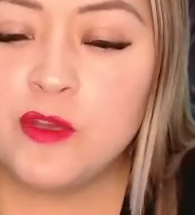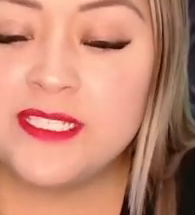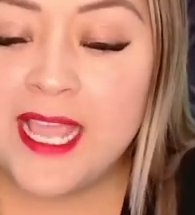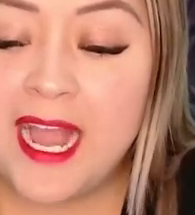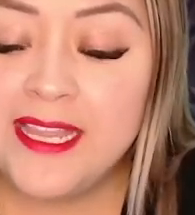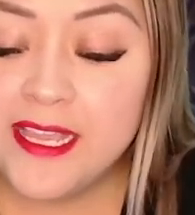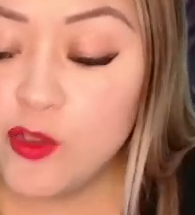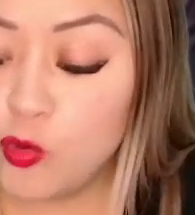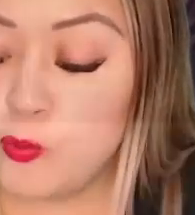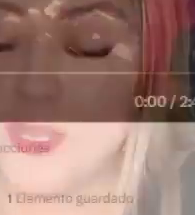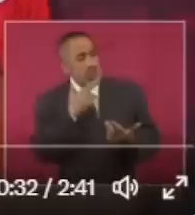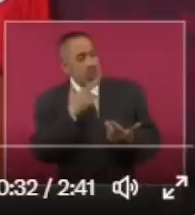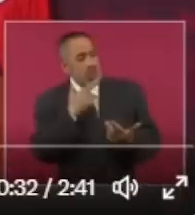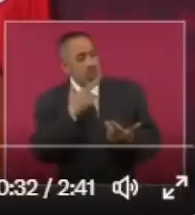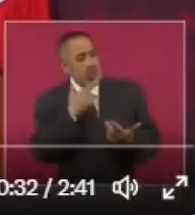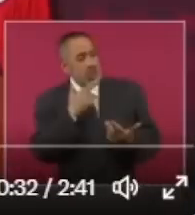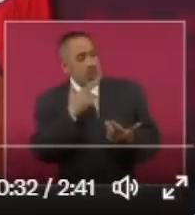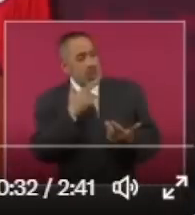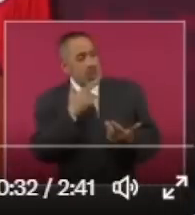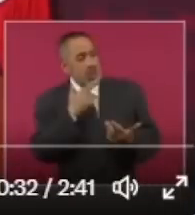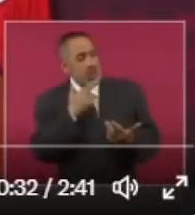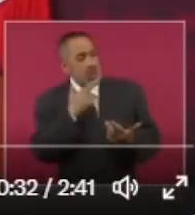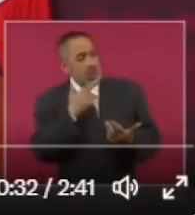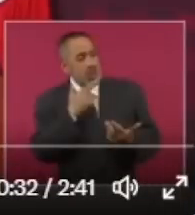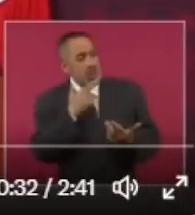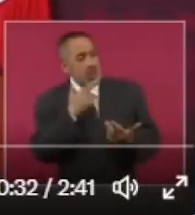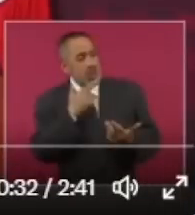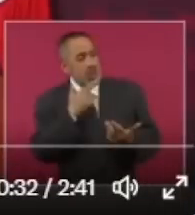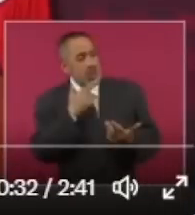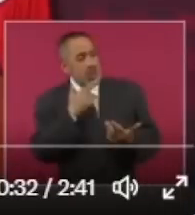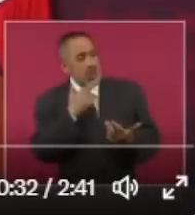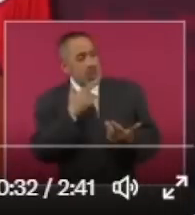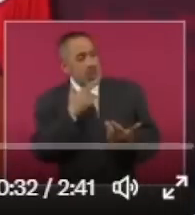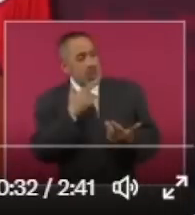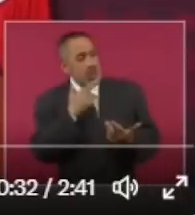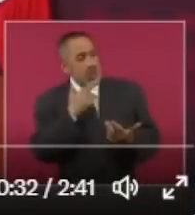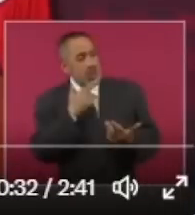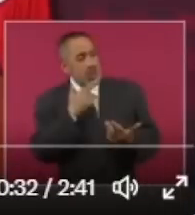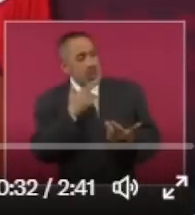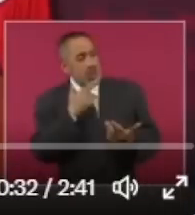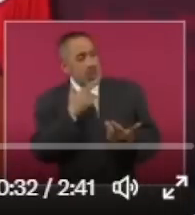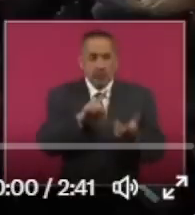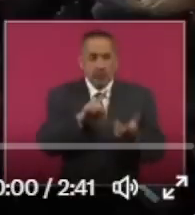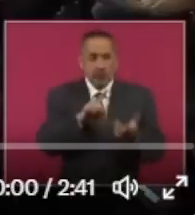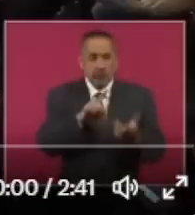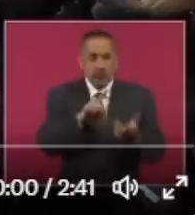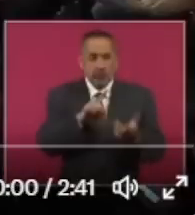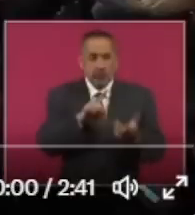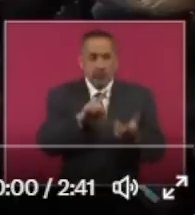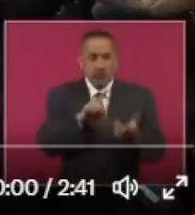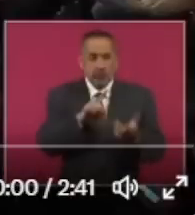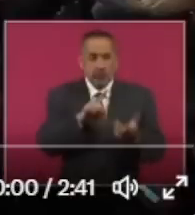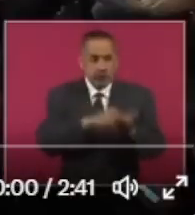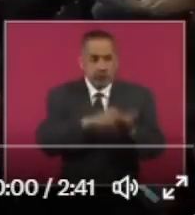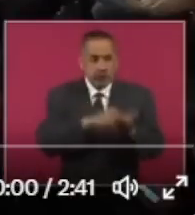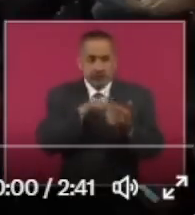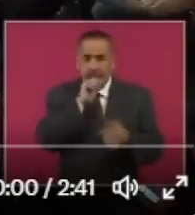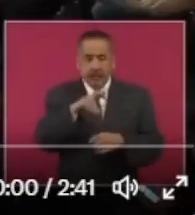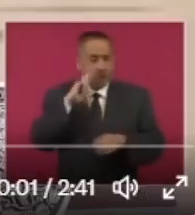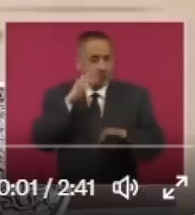Pues que alguien que ocupó el cargo de presidente de la República Mexicana se han dedicando a